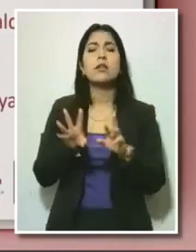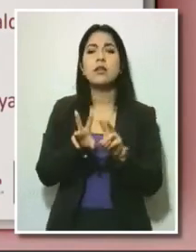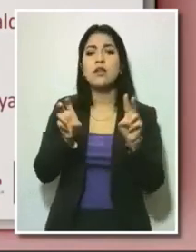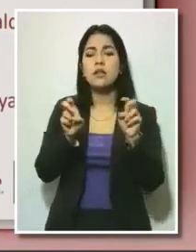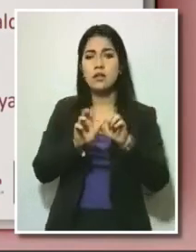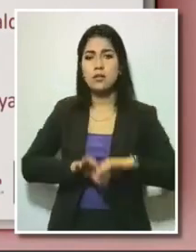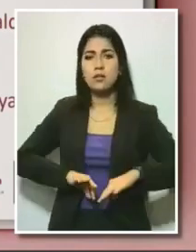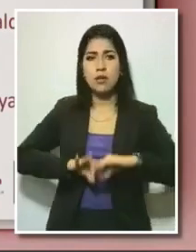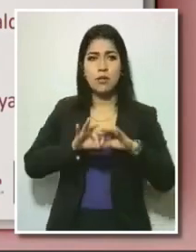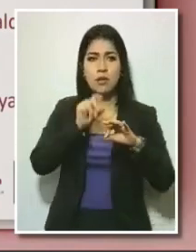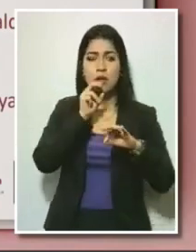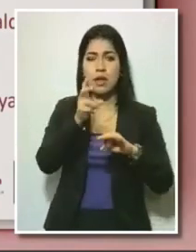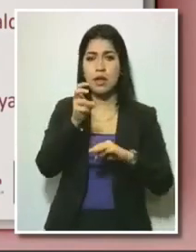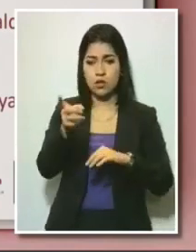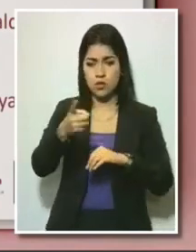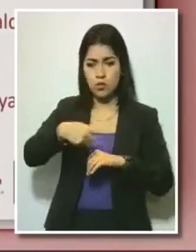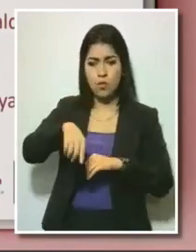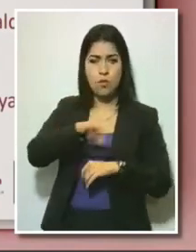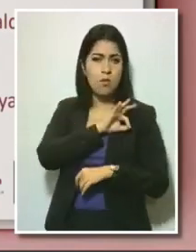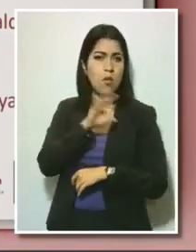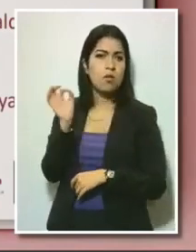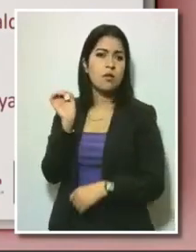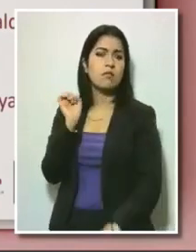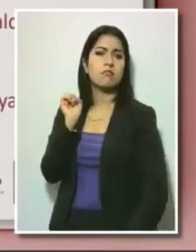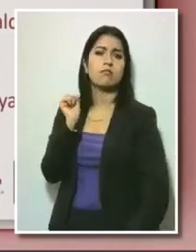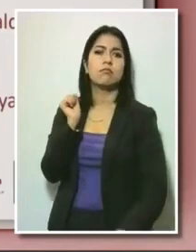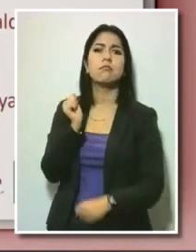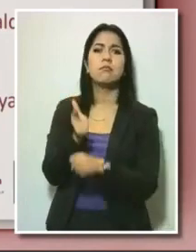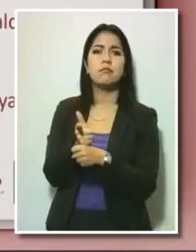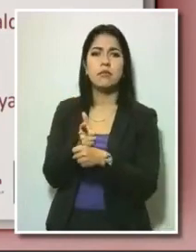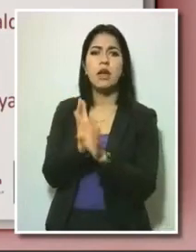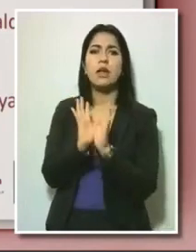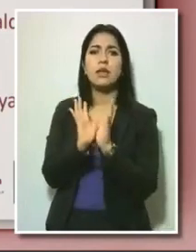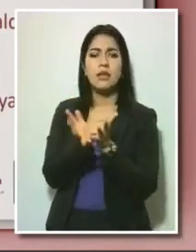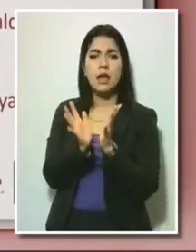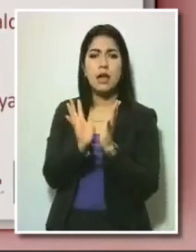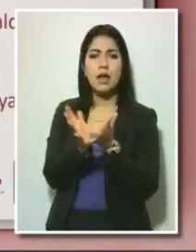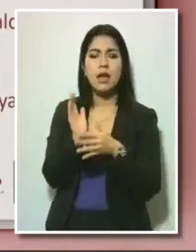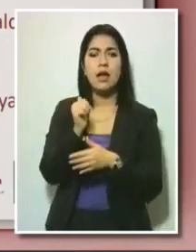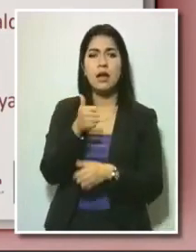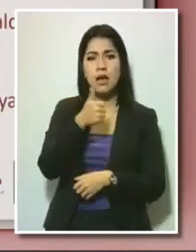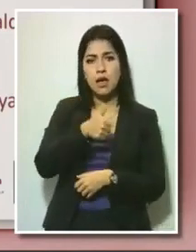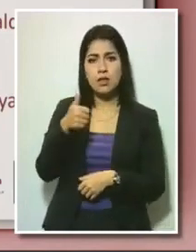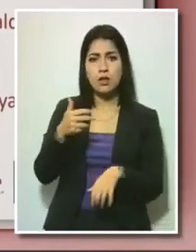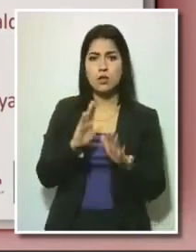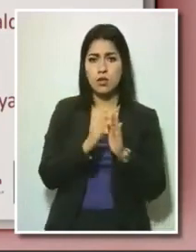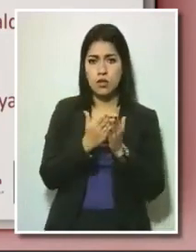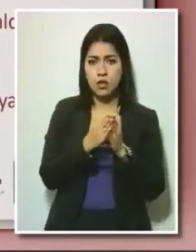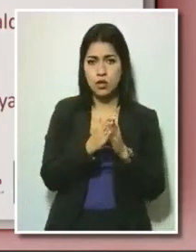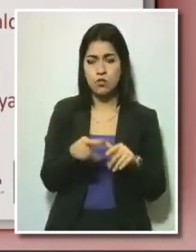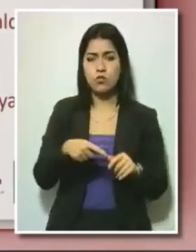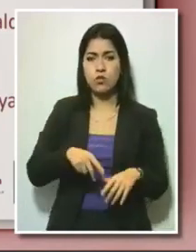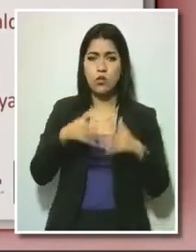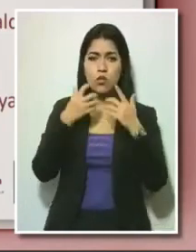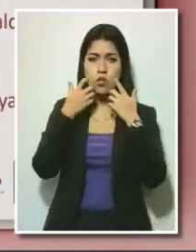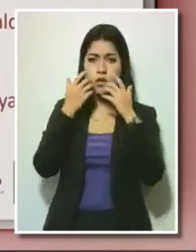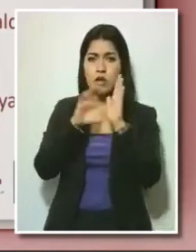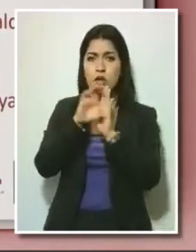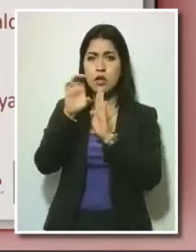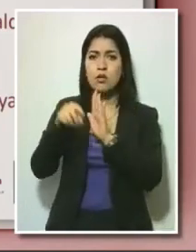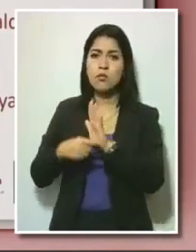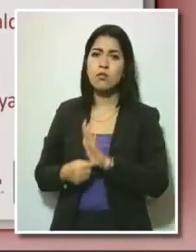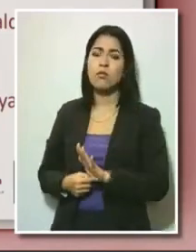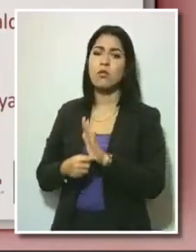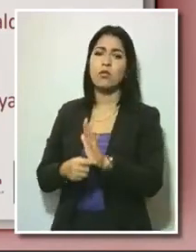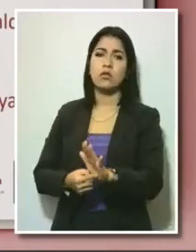los pueden encontrar en ya cada uno de los textos. Yo les quiero dar un ejemplo.